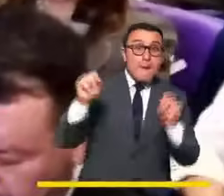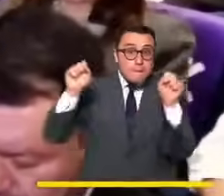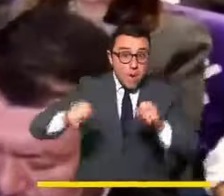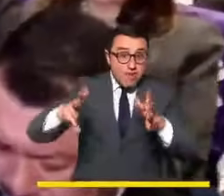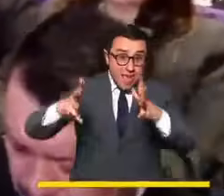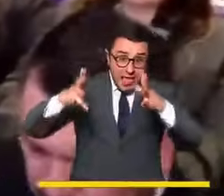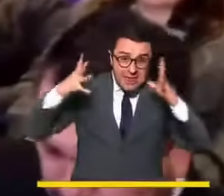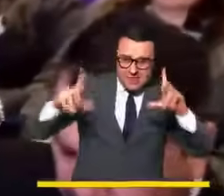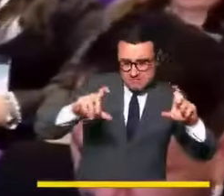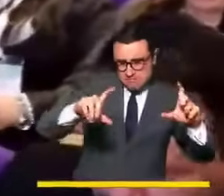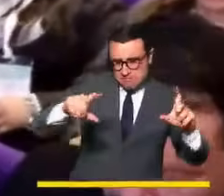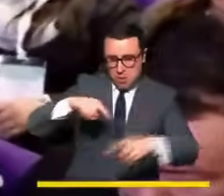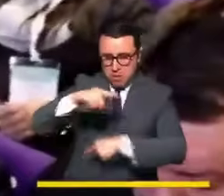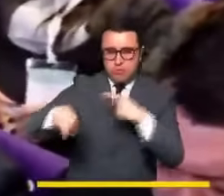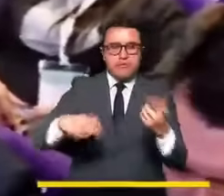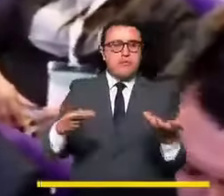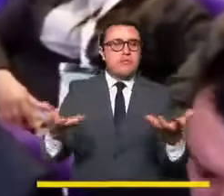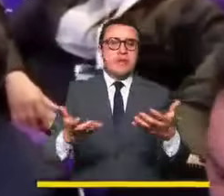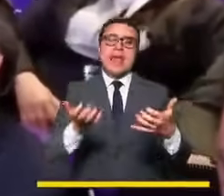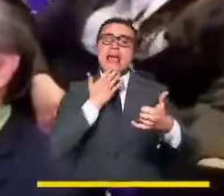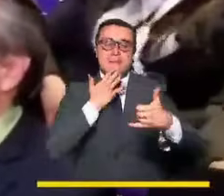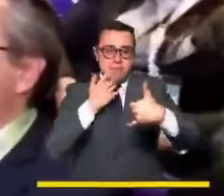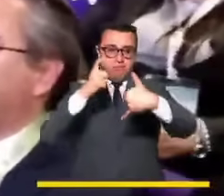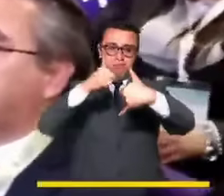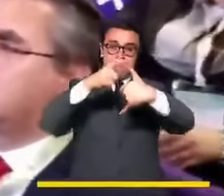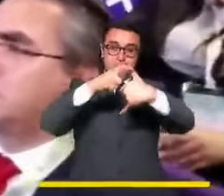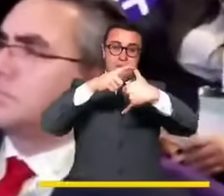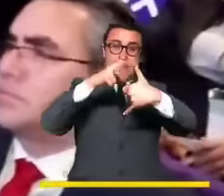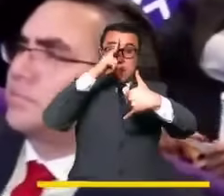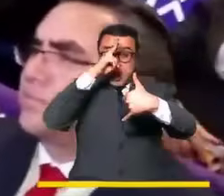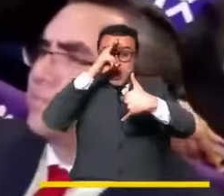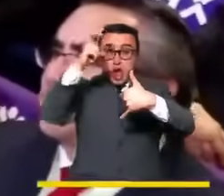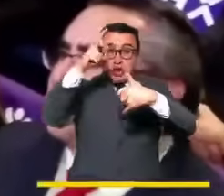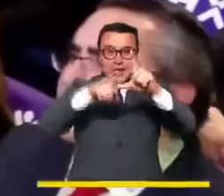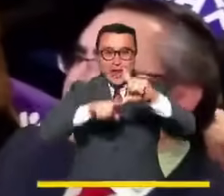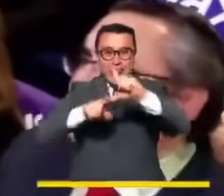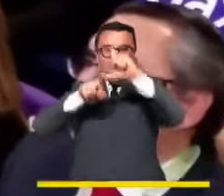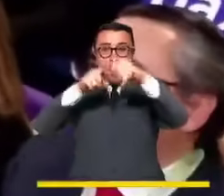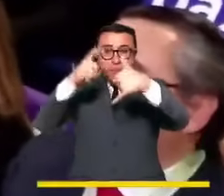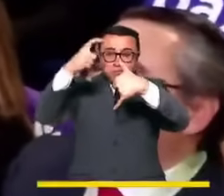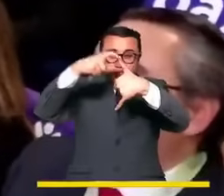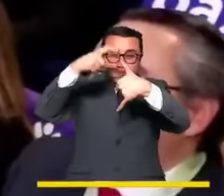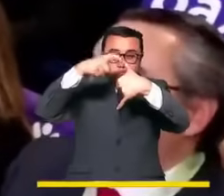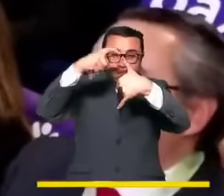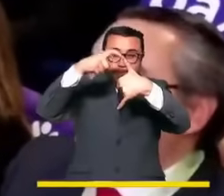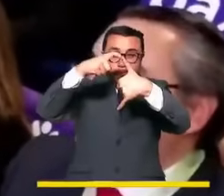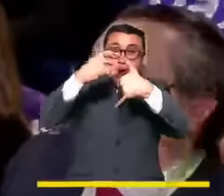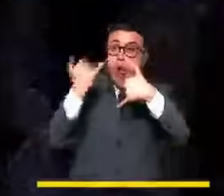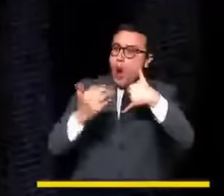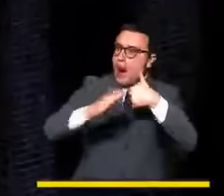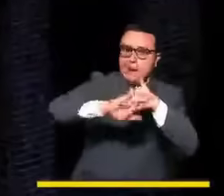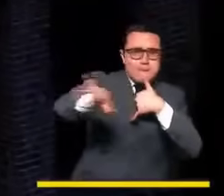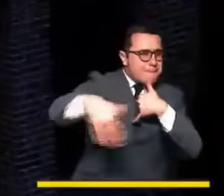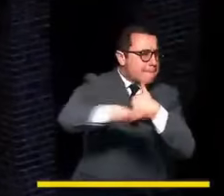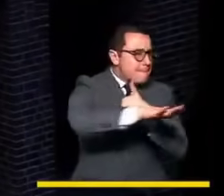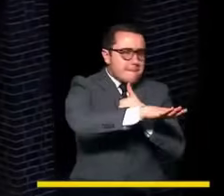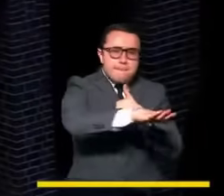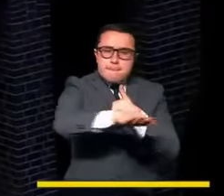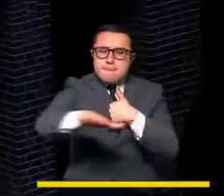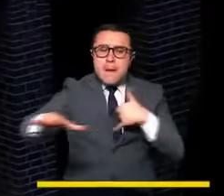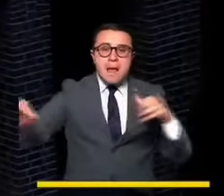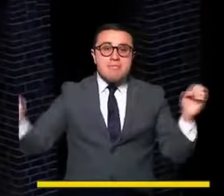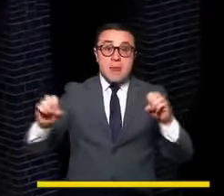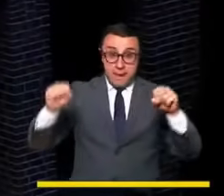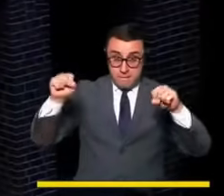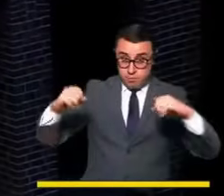Guajira, ahora hablo un poquito de eso, o como se llama, el norte de la Guajira, que hoy no tiene nada, no se llega